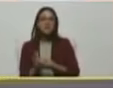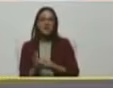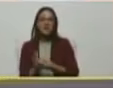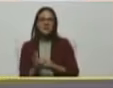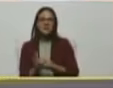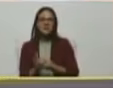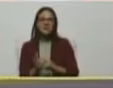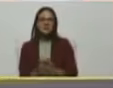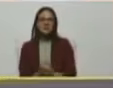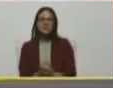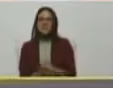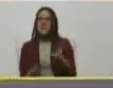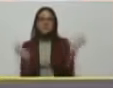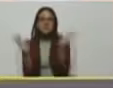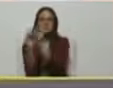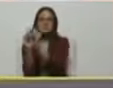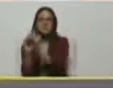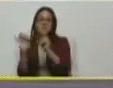todo marca.